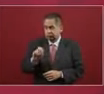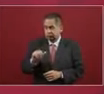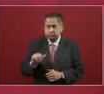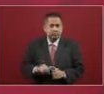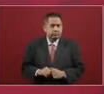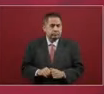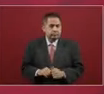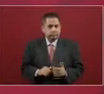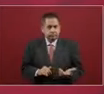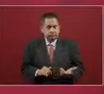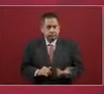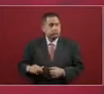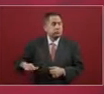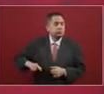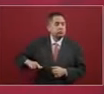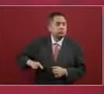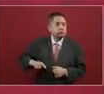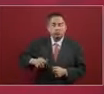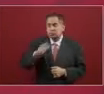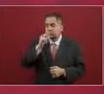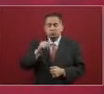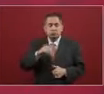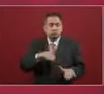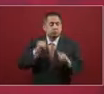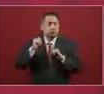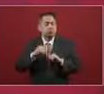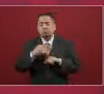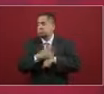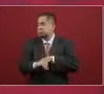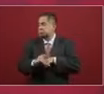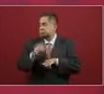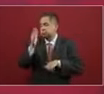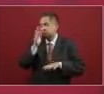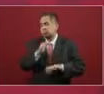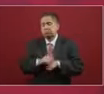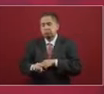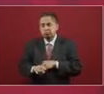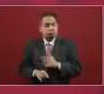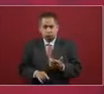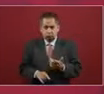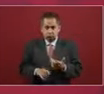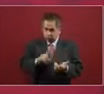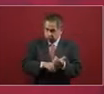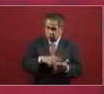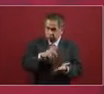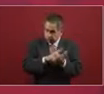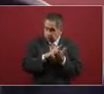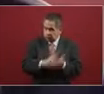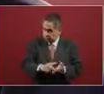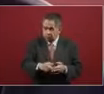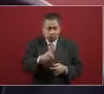No podía el Estado incumplir con un derecho,